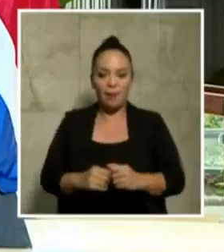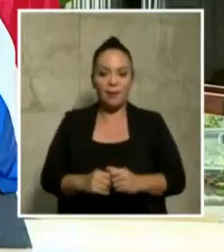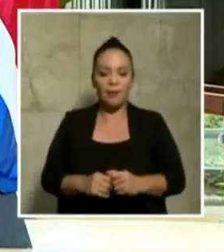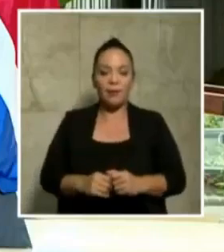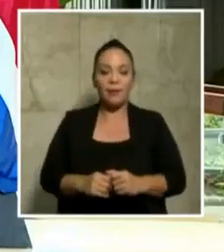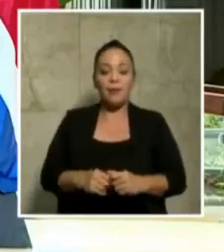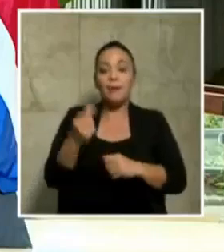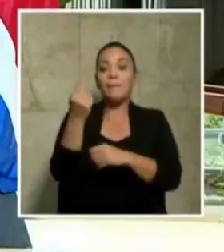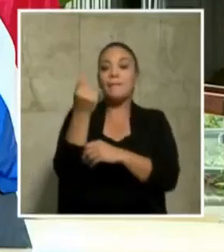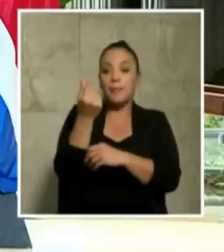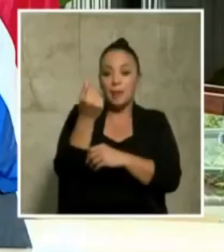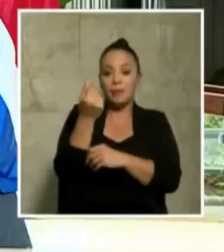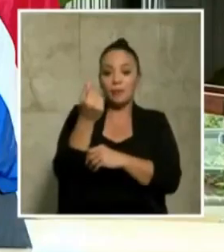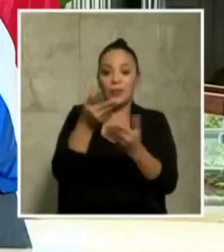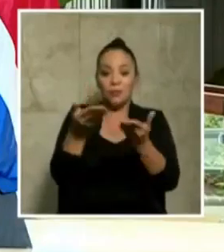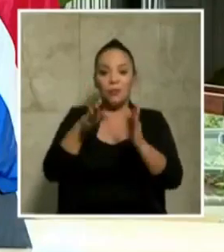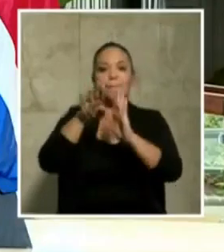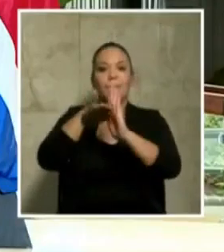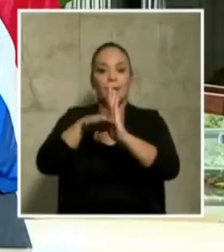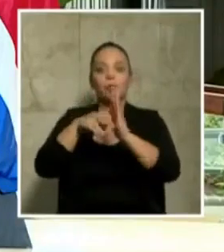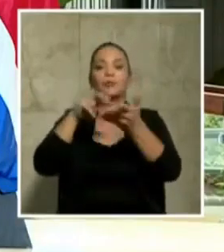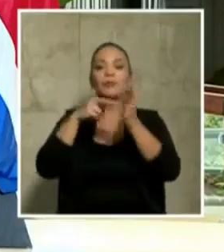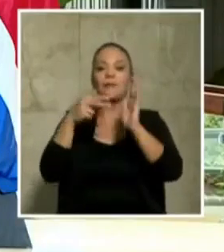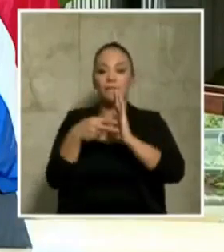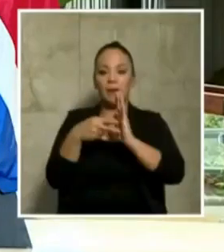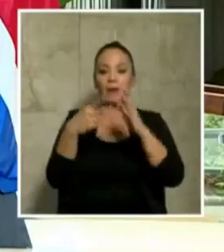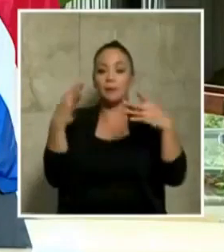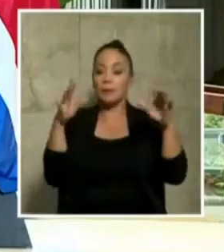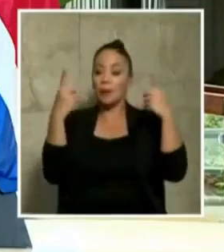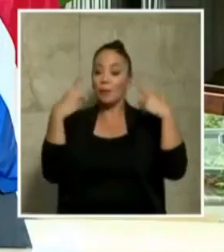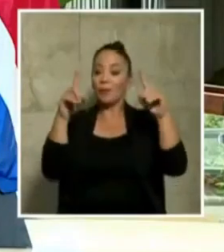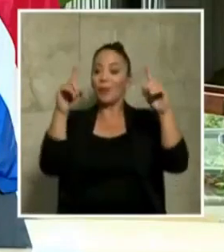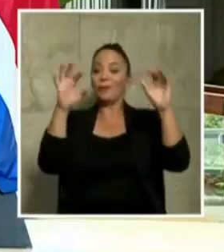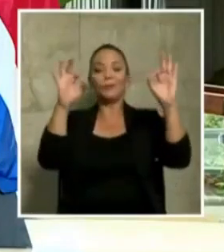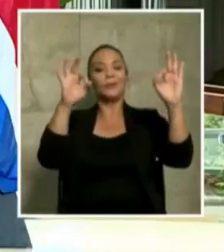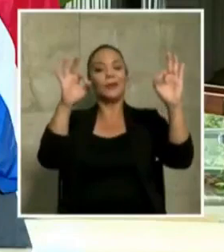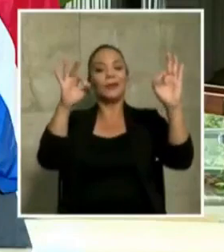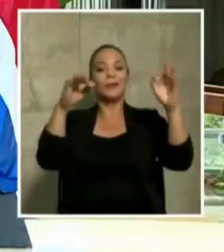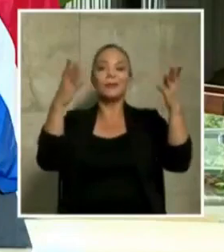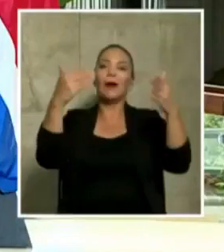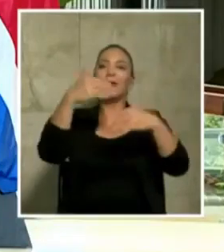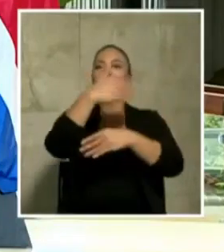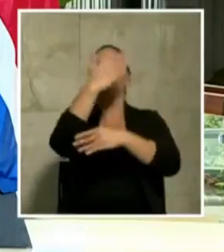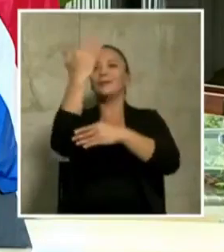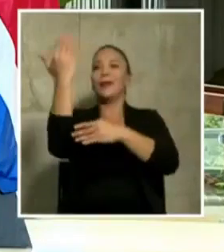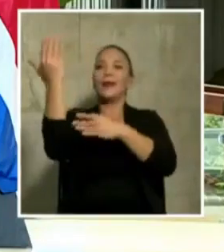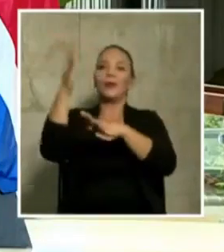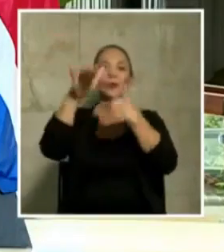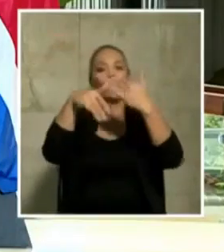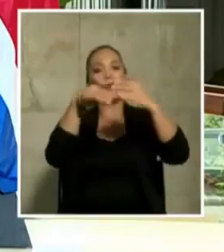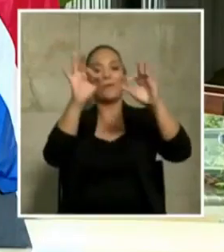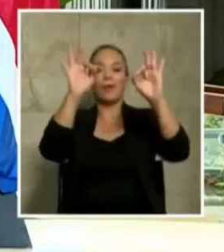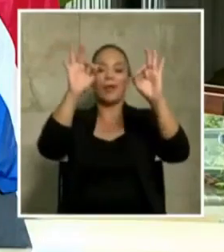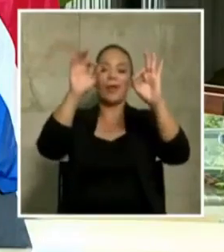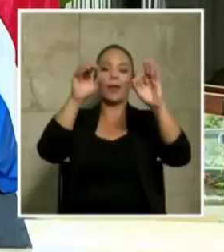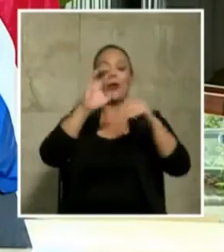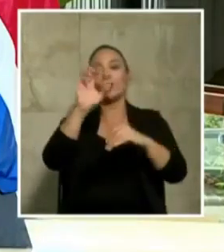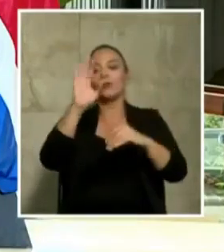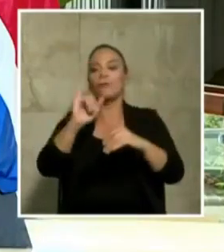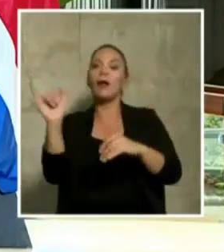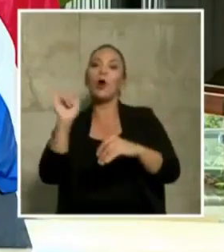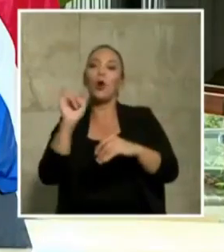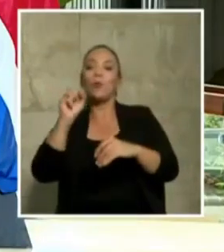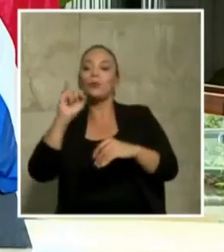los precios están bajando. ¿Significa que ya llegamos al cielo, a Nirvana, a ser el Singapur de Centroamérica?